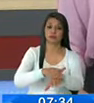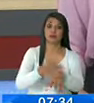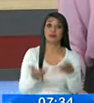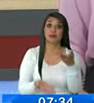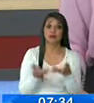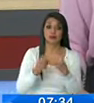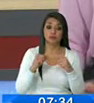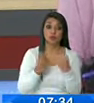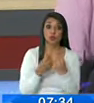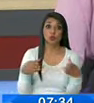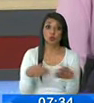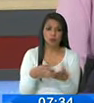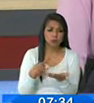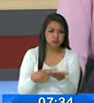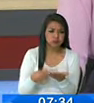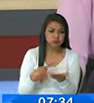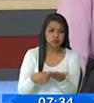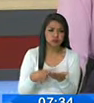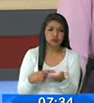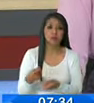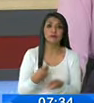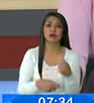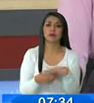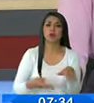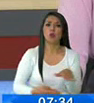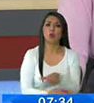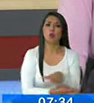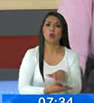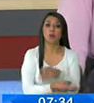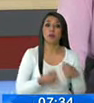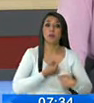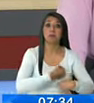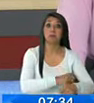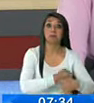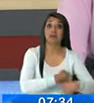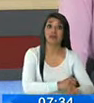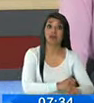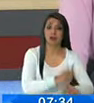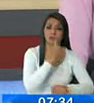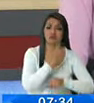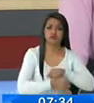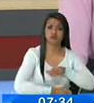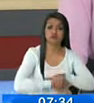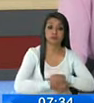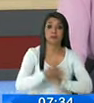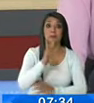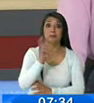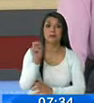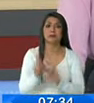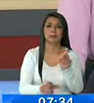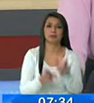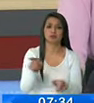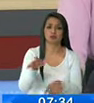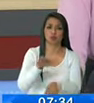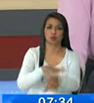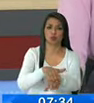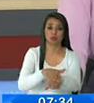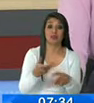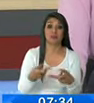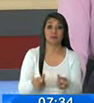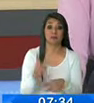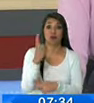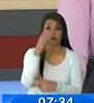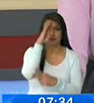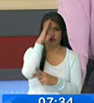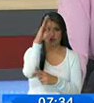asociación ilícita para el tráfico de madera, en el que hay otras 20 personas procesadas. De ellas, 11 policías en servicio activo,